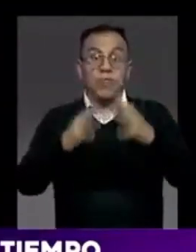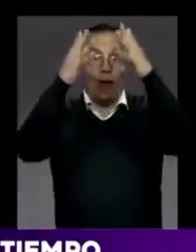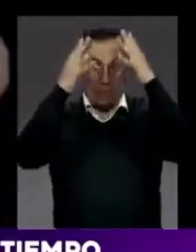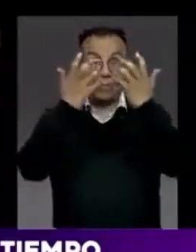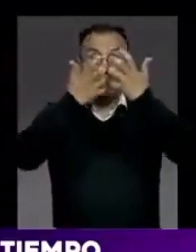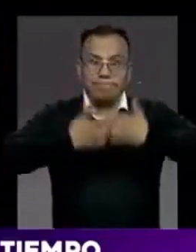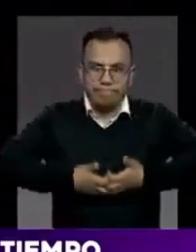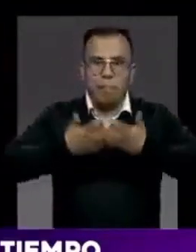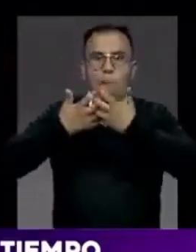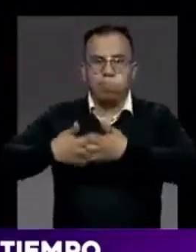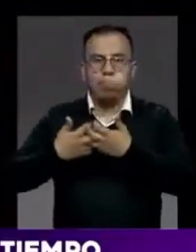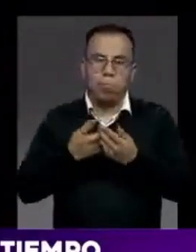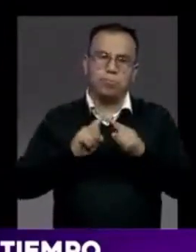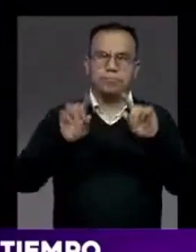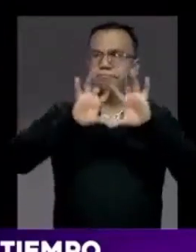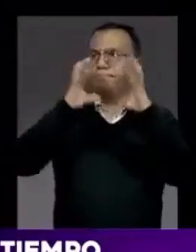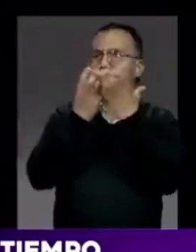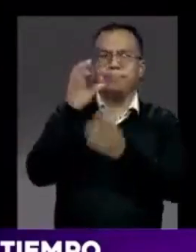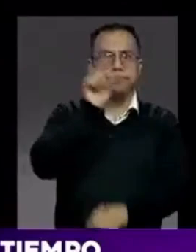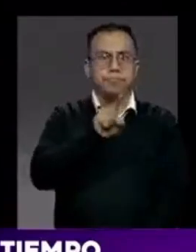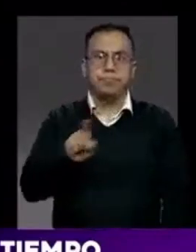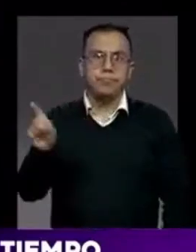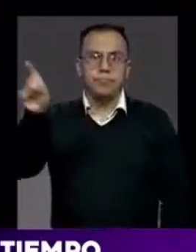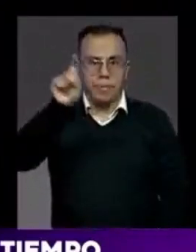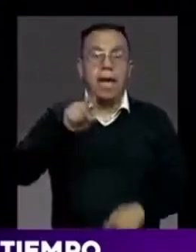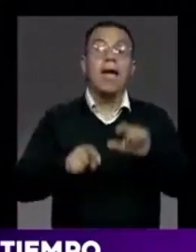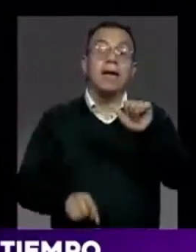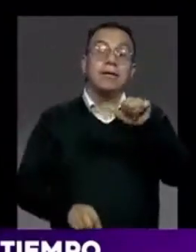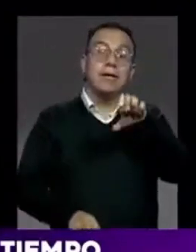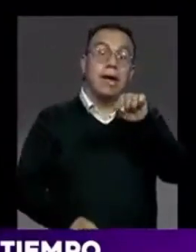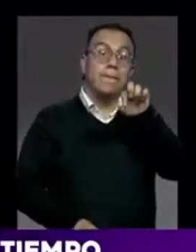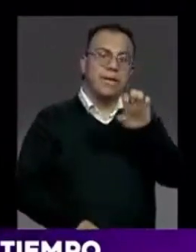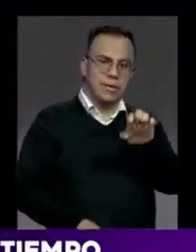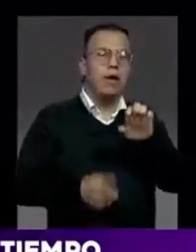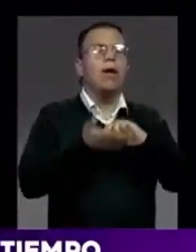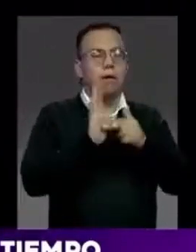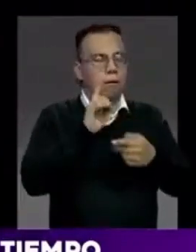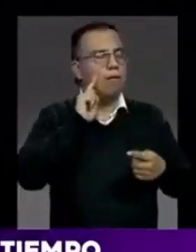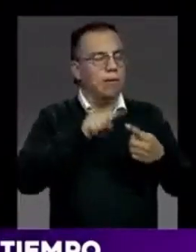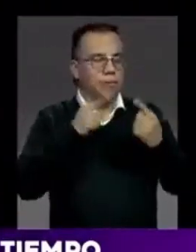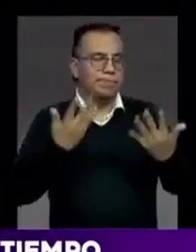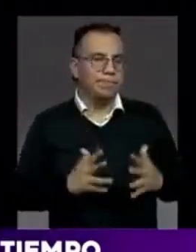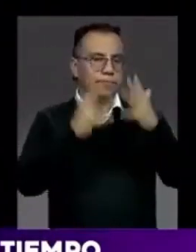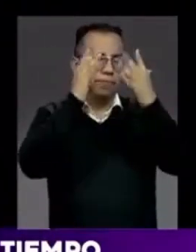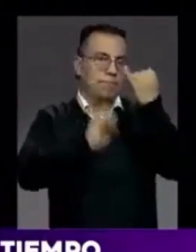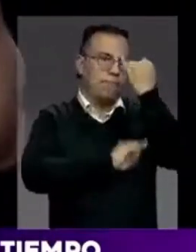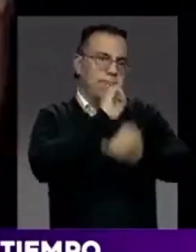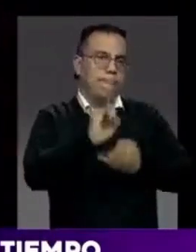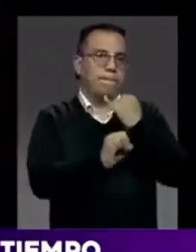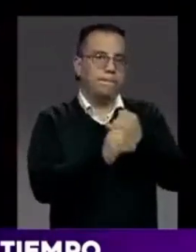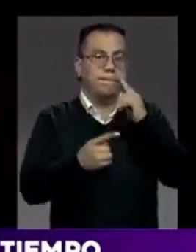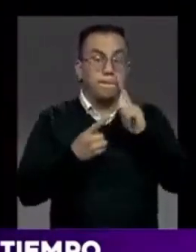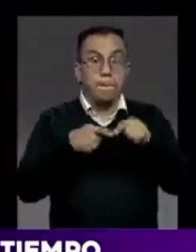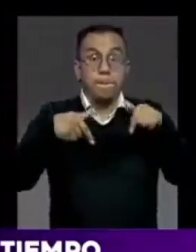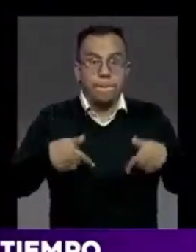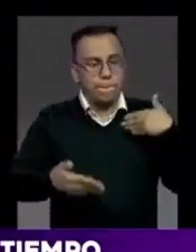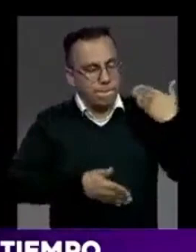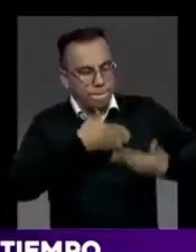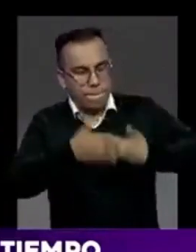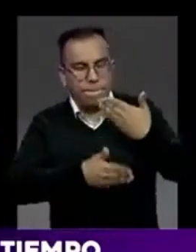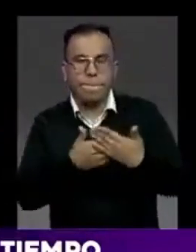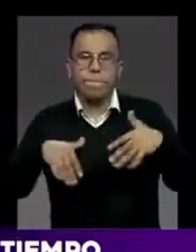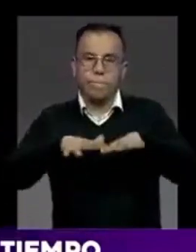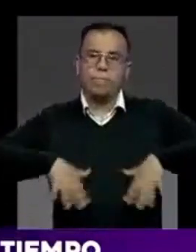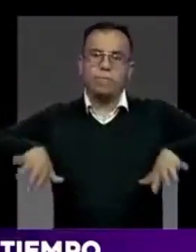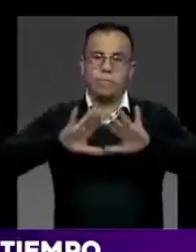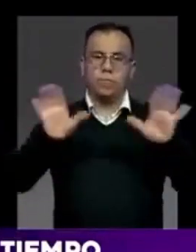en todas las partes del mundo la red van a ser muy importantes para articular esas ferias a nivel internacional y que es el espacio no solamente